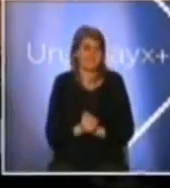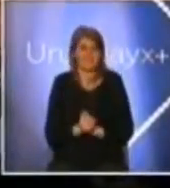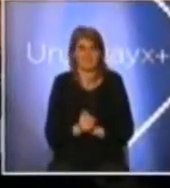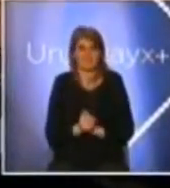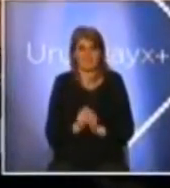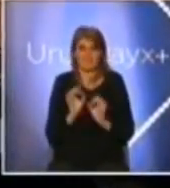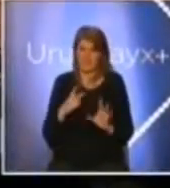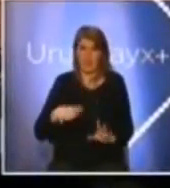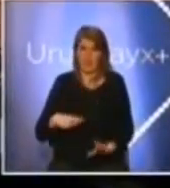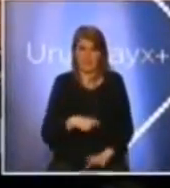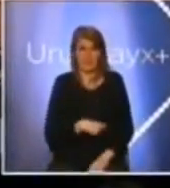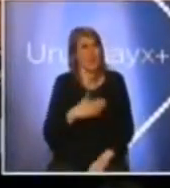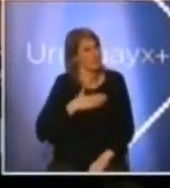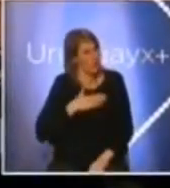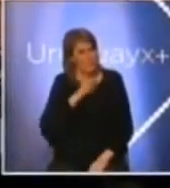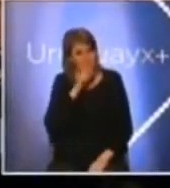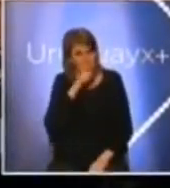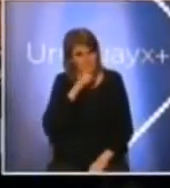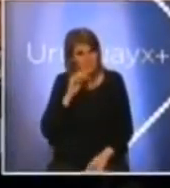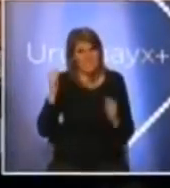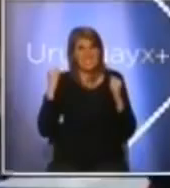Conste que no soy hincha ni de Peñarol ni de Nacional.